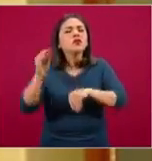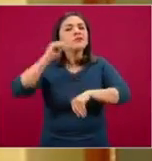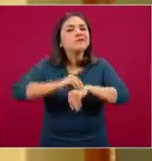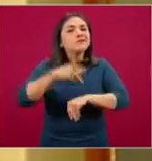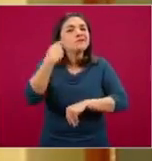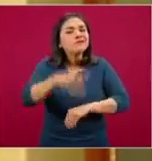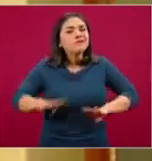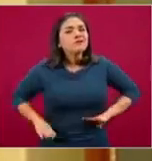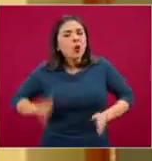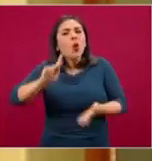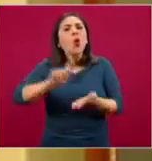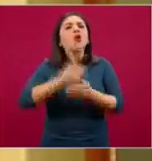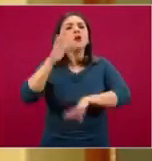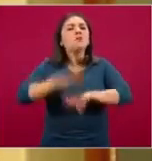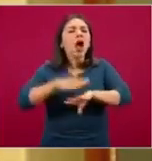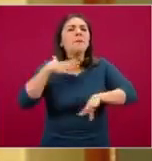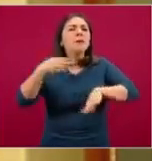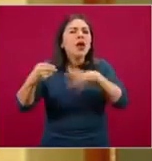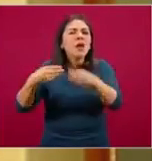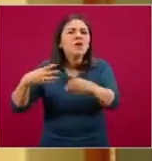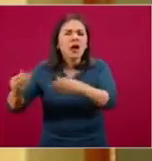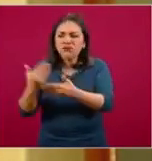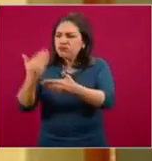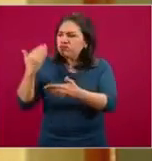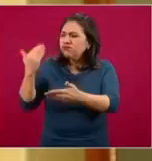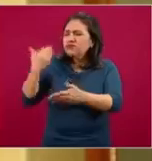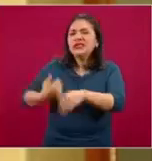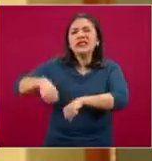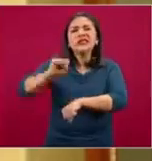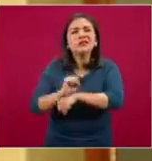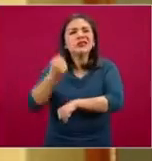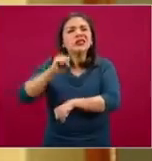presentando rebrotes en las últimas semanas,